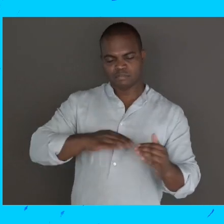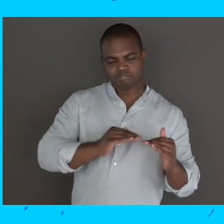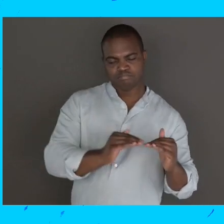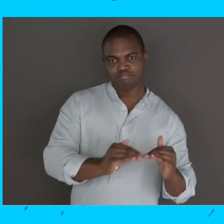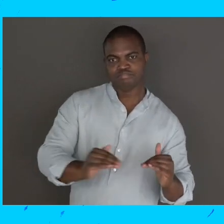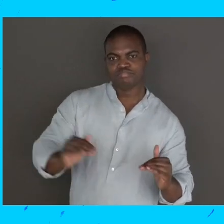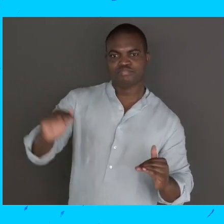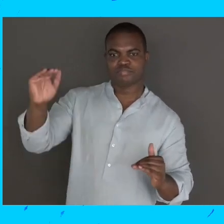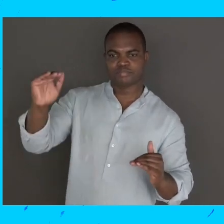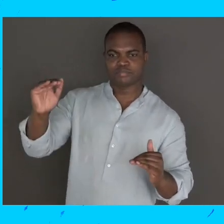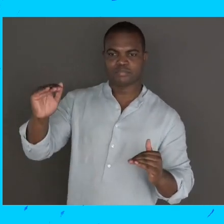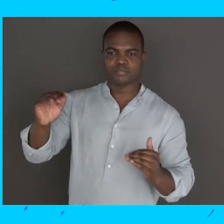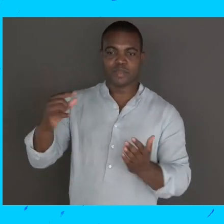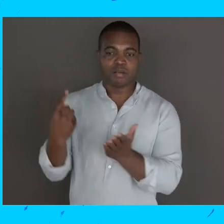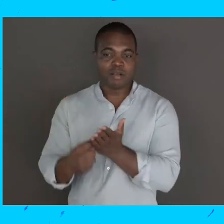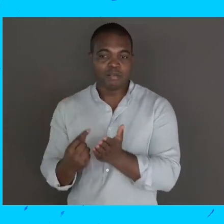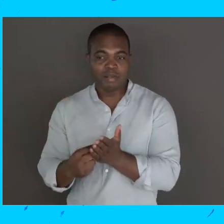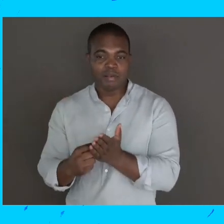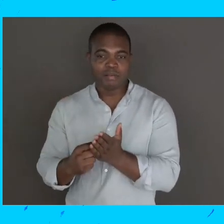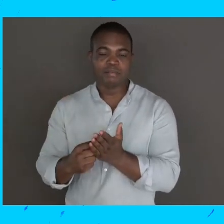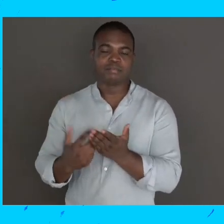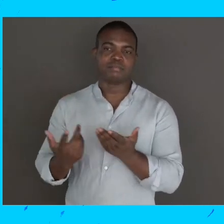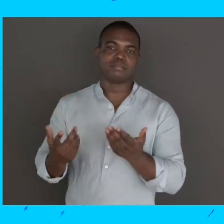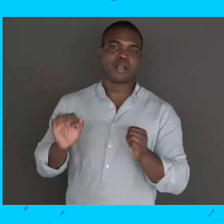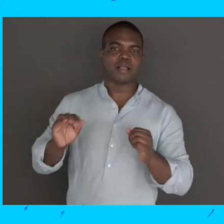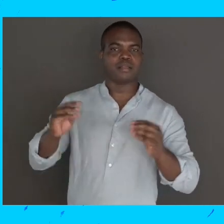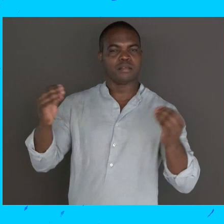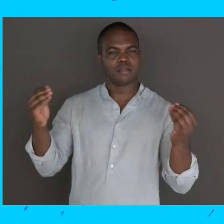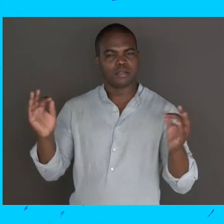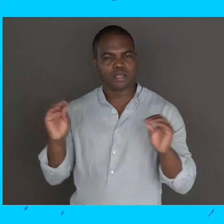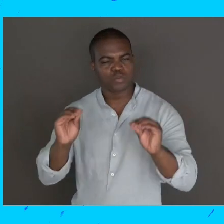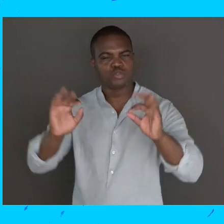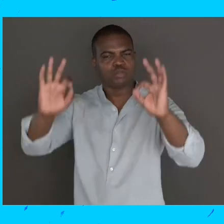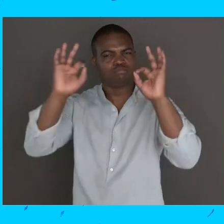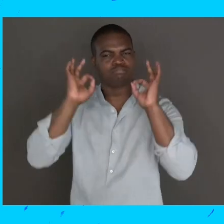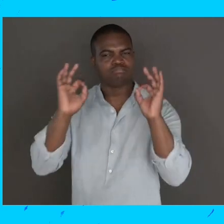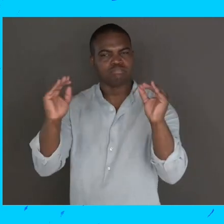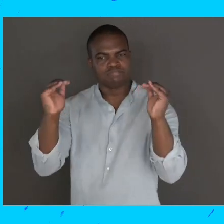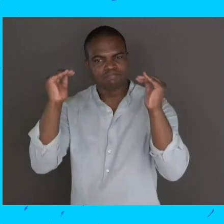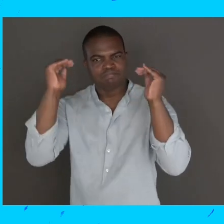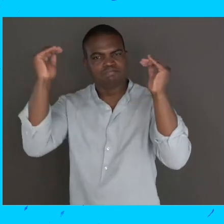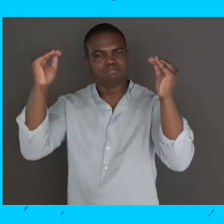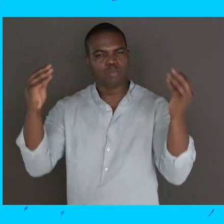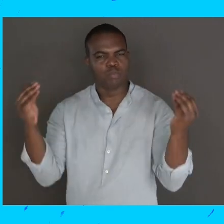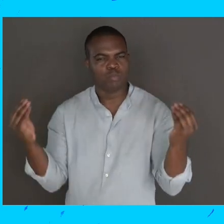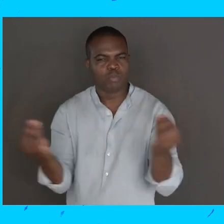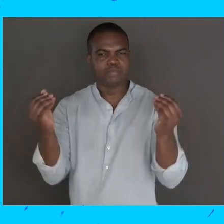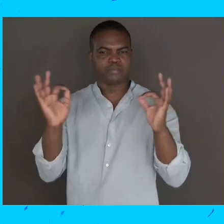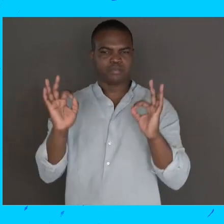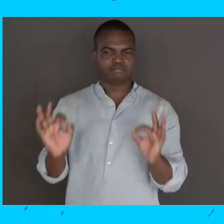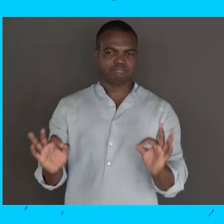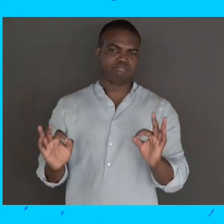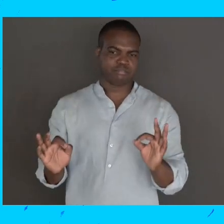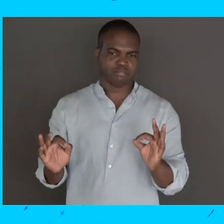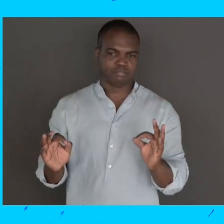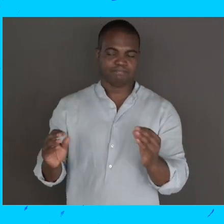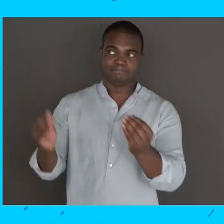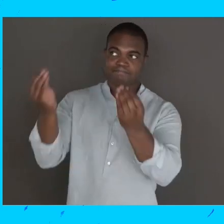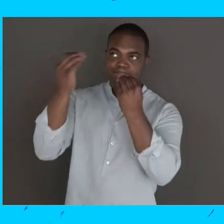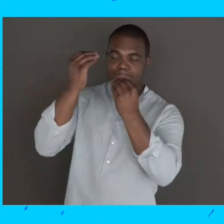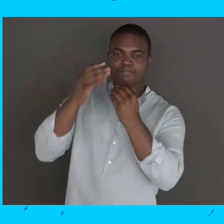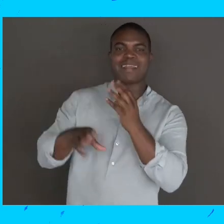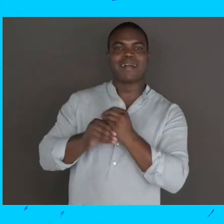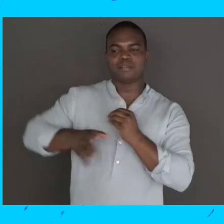Y nosotros nos comprometemos a este compromiso, empezando en